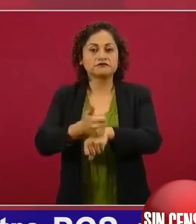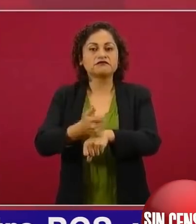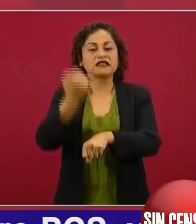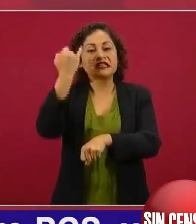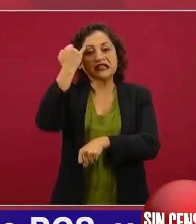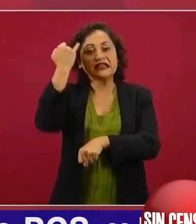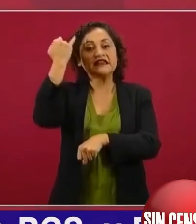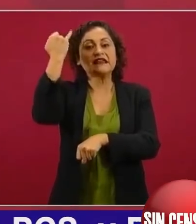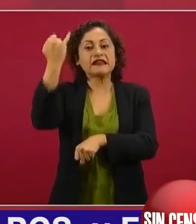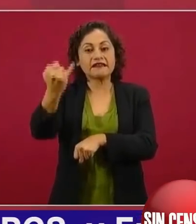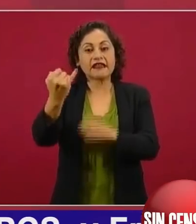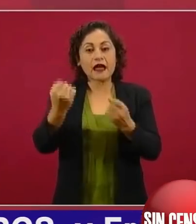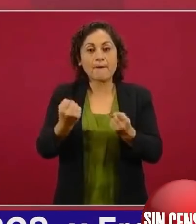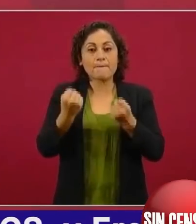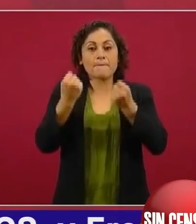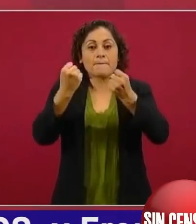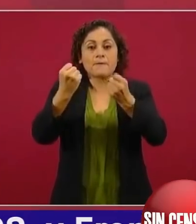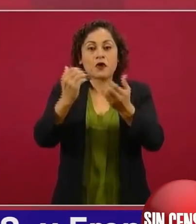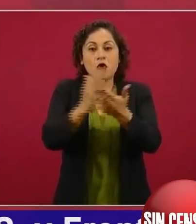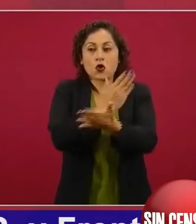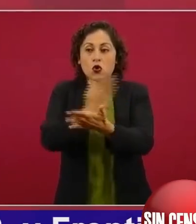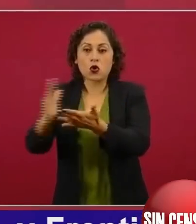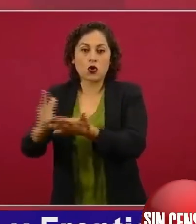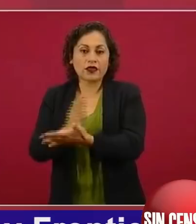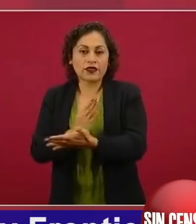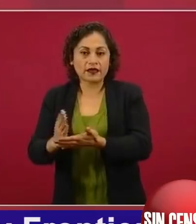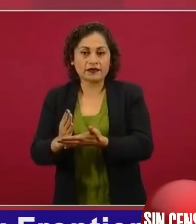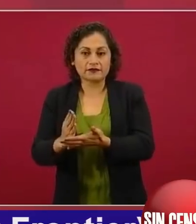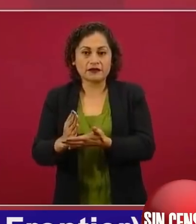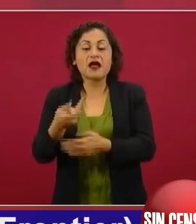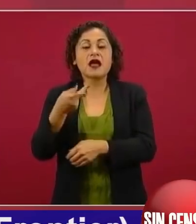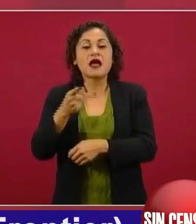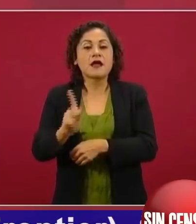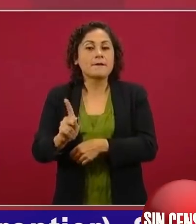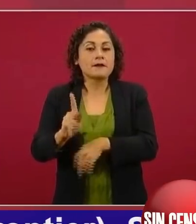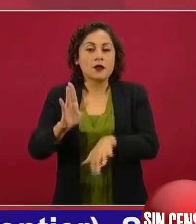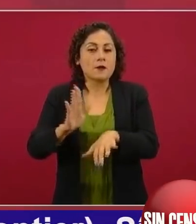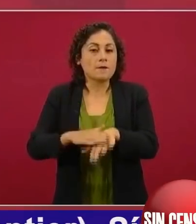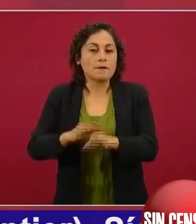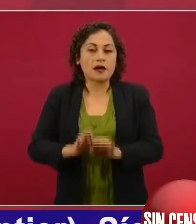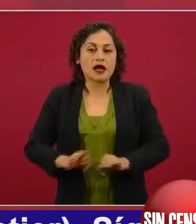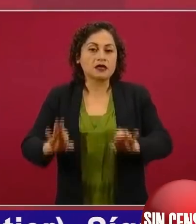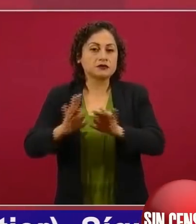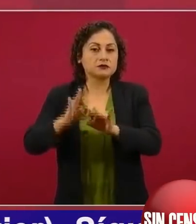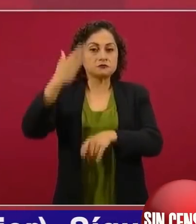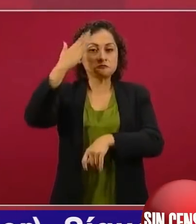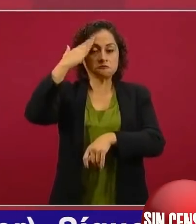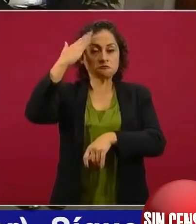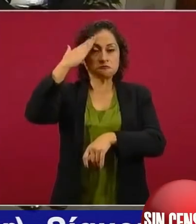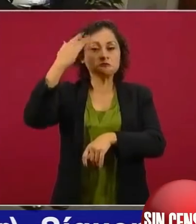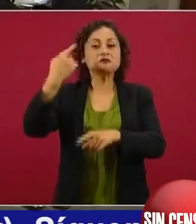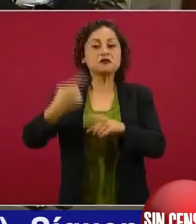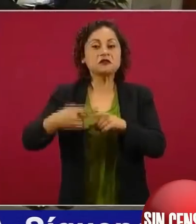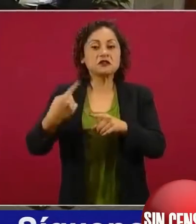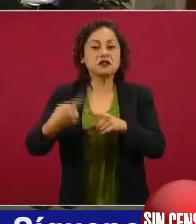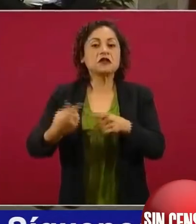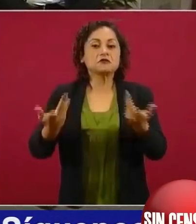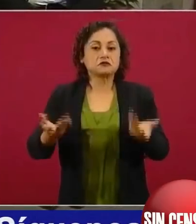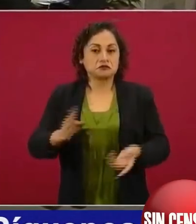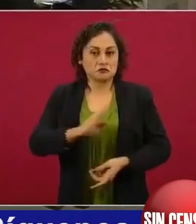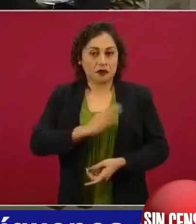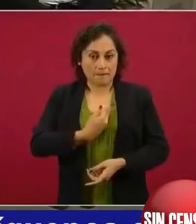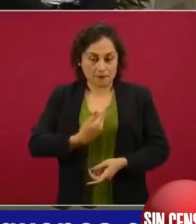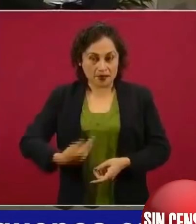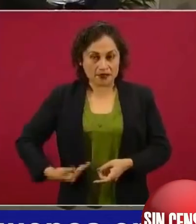pero el poder de los poderes era el Ejecutivo. Ahí se estableció que los estados eran libres y